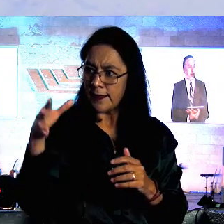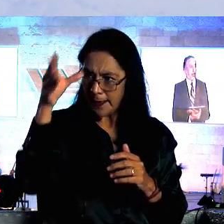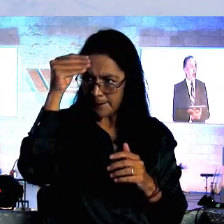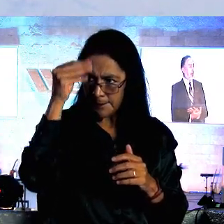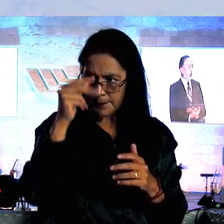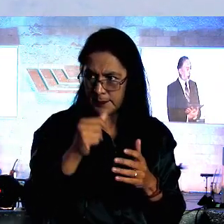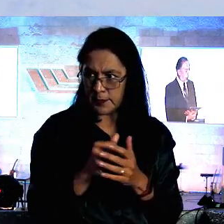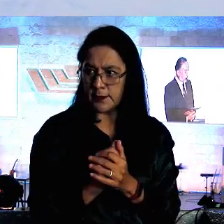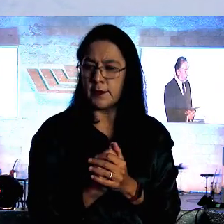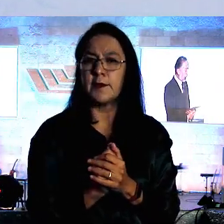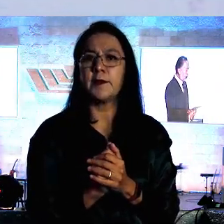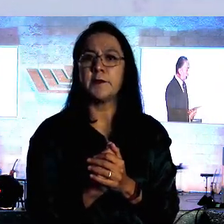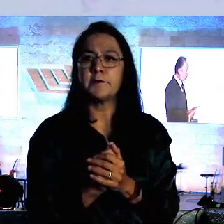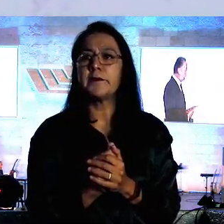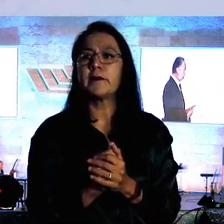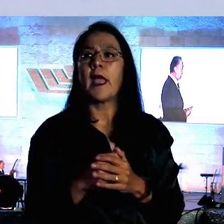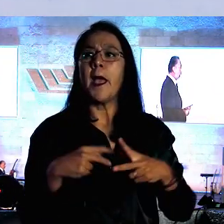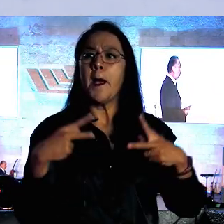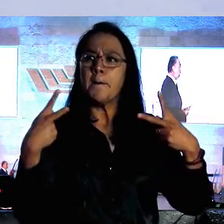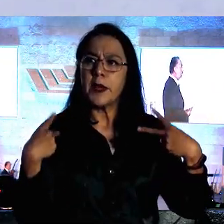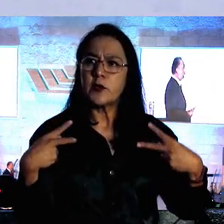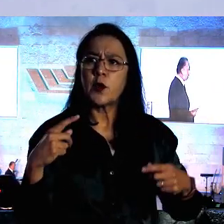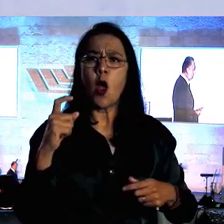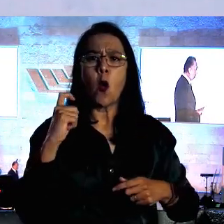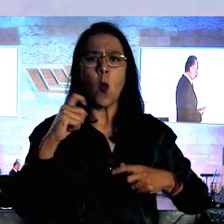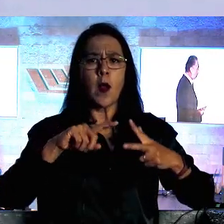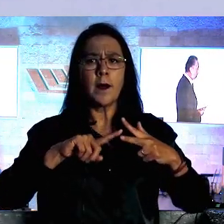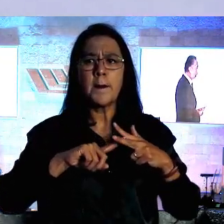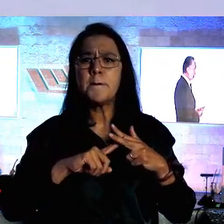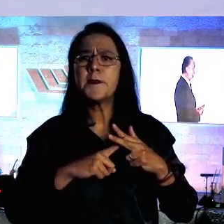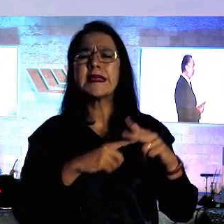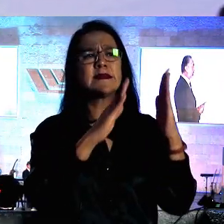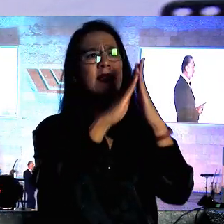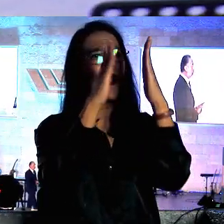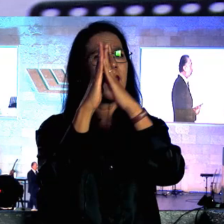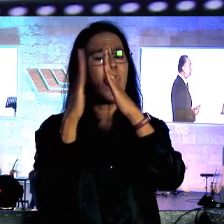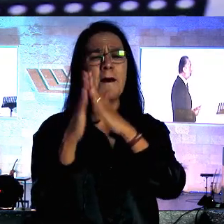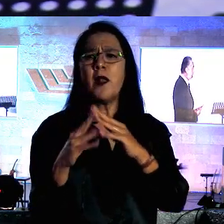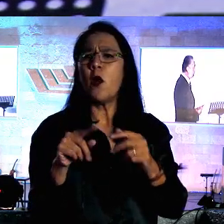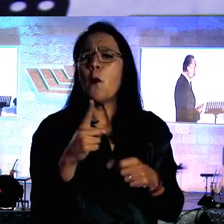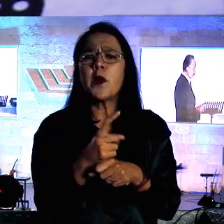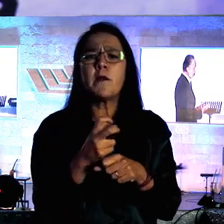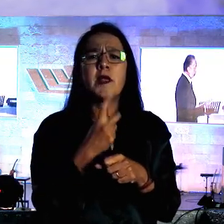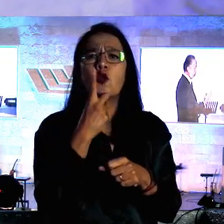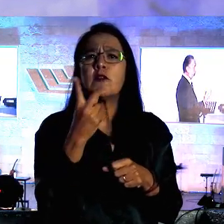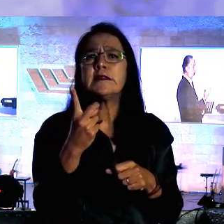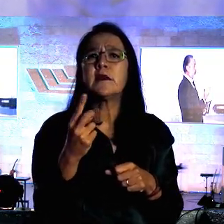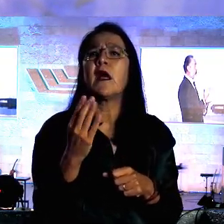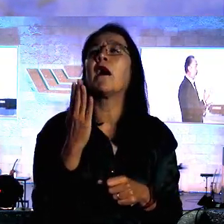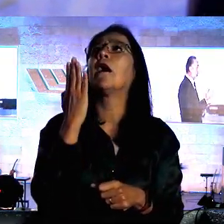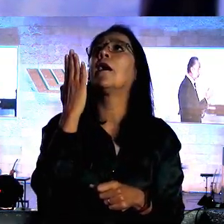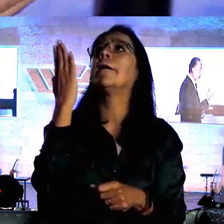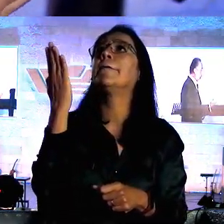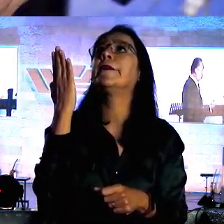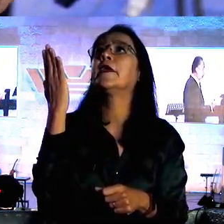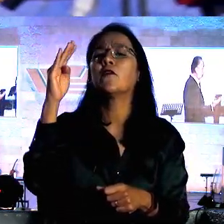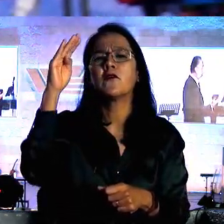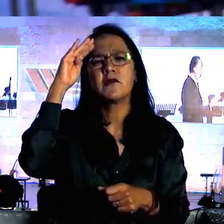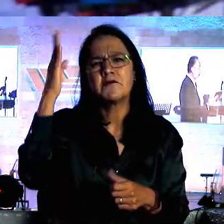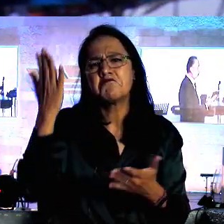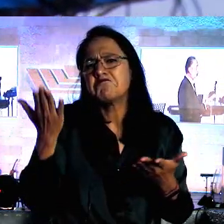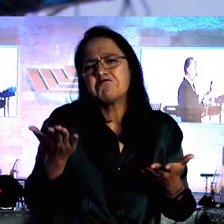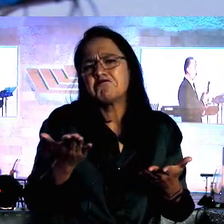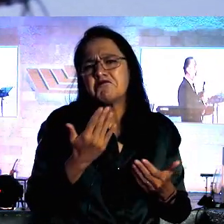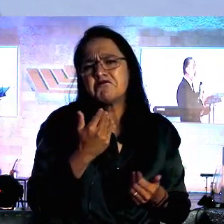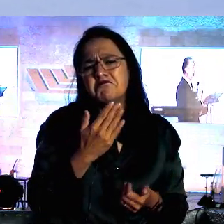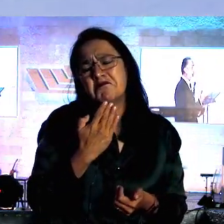Y es que hay gente que cuando empieza a orar, en lugar de alabar a Dios, lo primero que hace es, Señor, te pido. No está malo pedir.